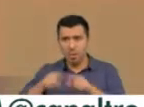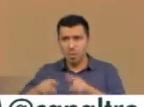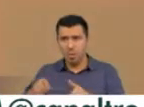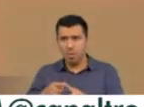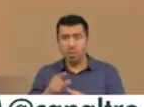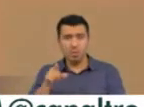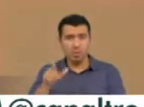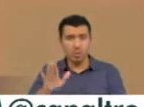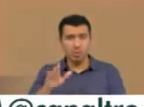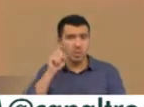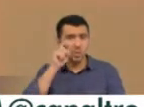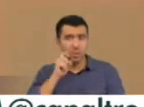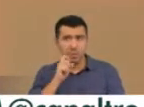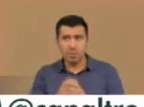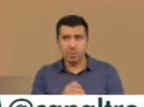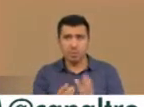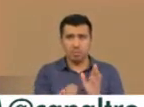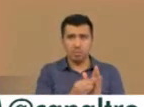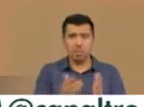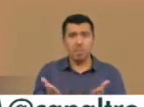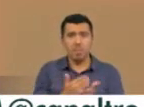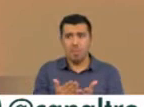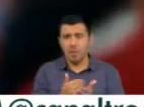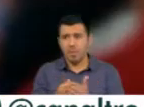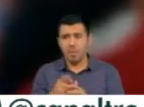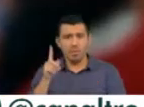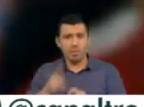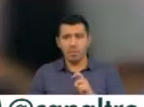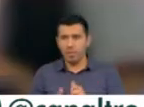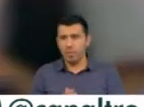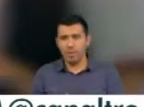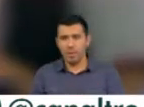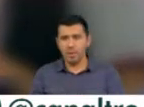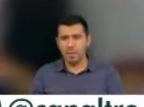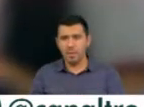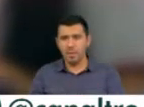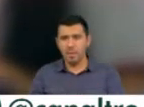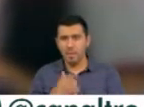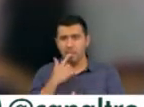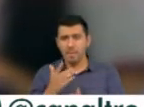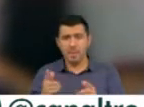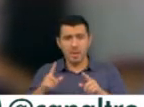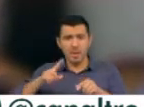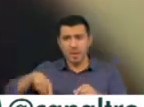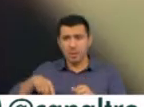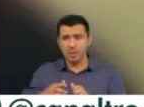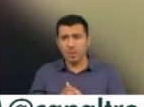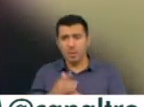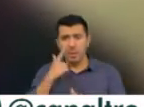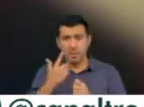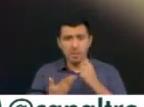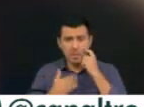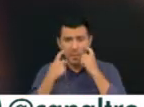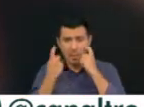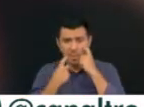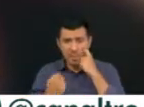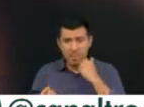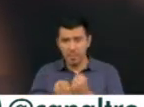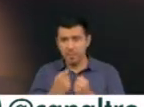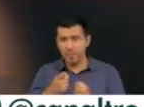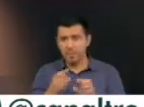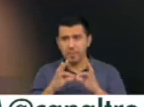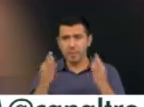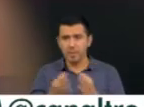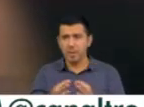sexual pues ningún manual puede tener esa restricción la escuela de padres está determinada por la ley que busca que los padres y la